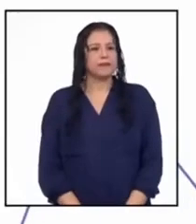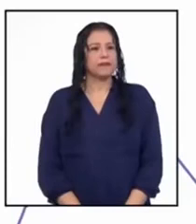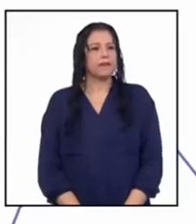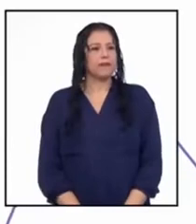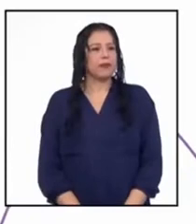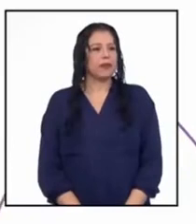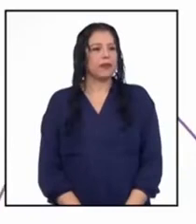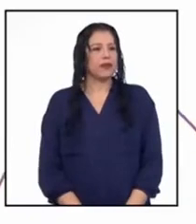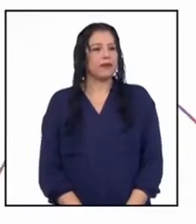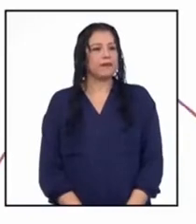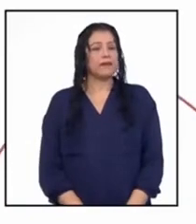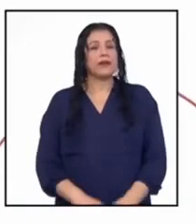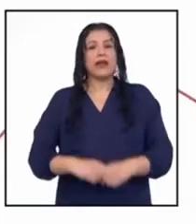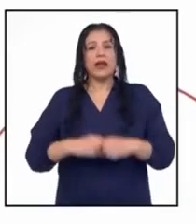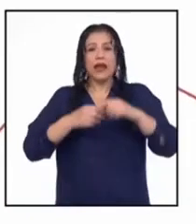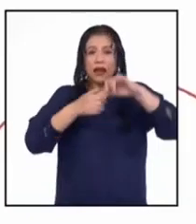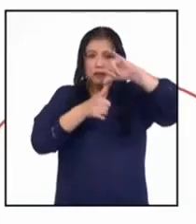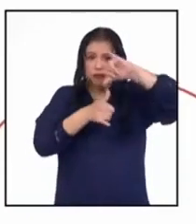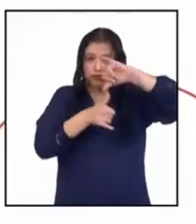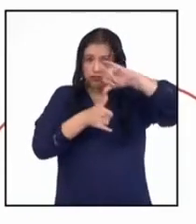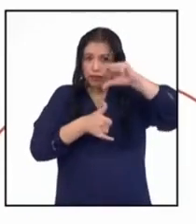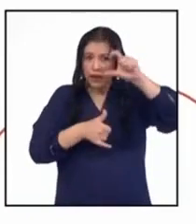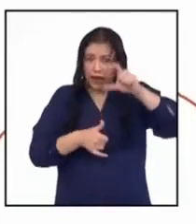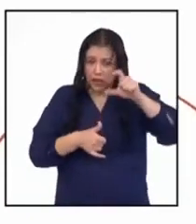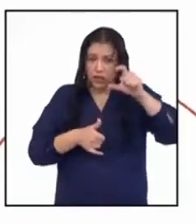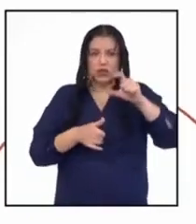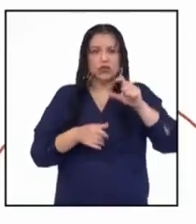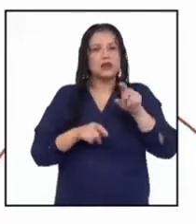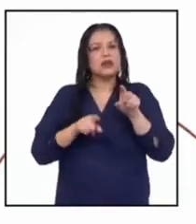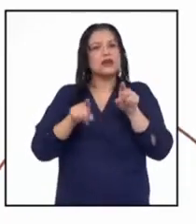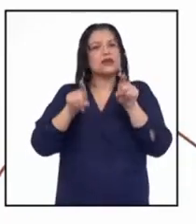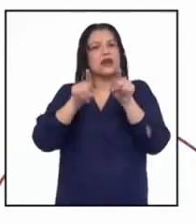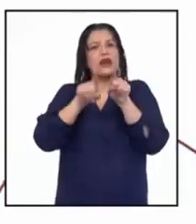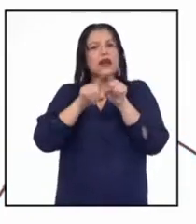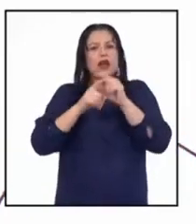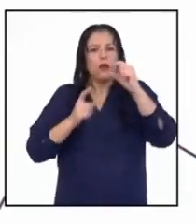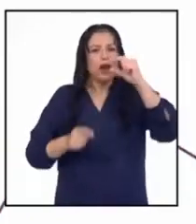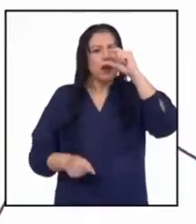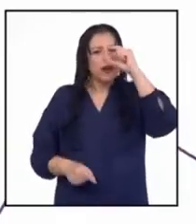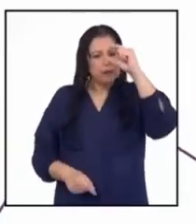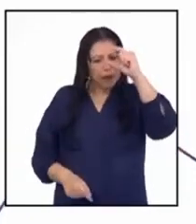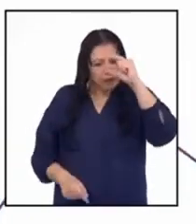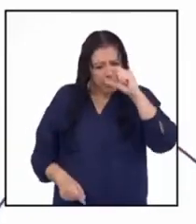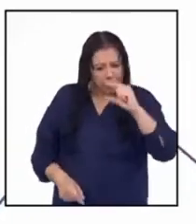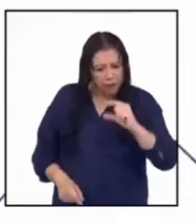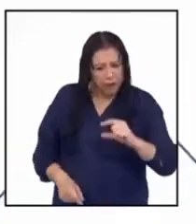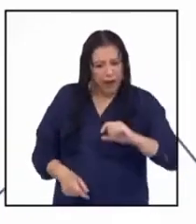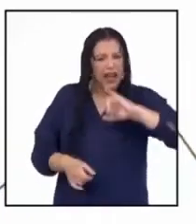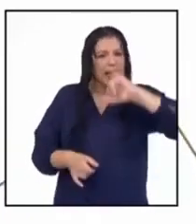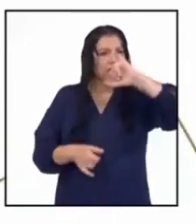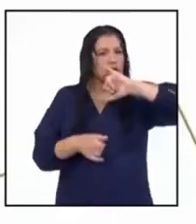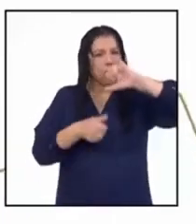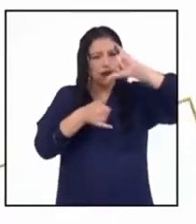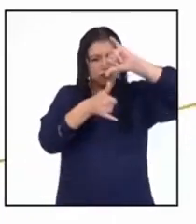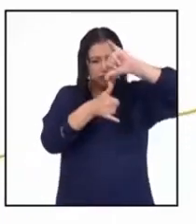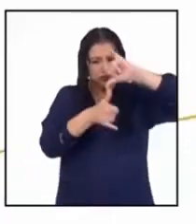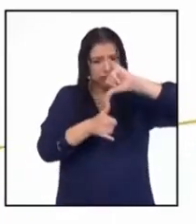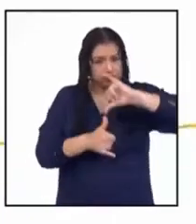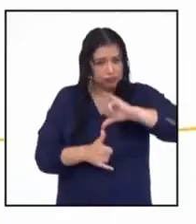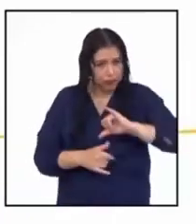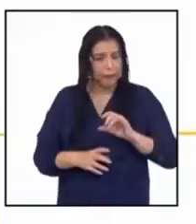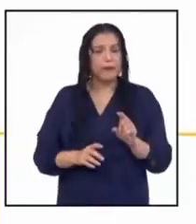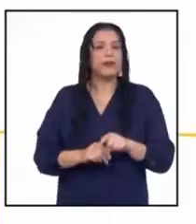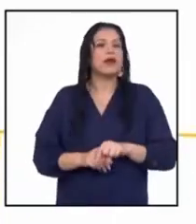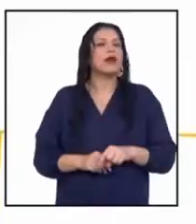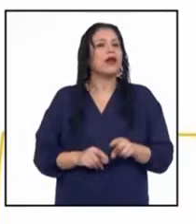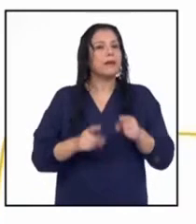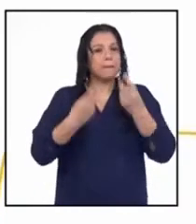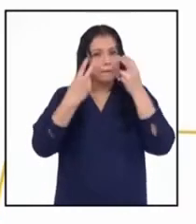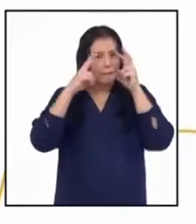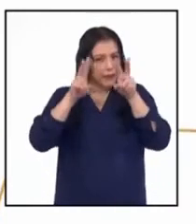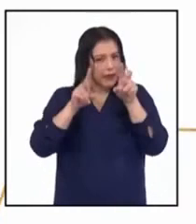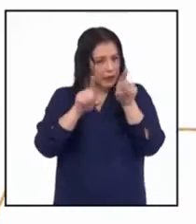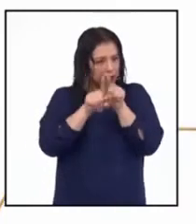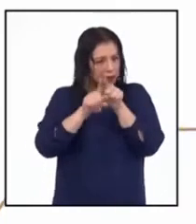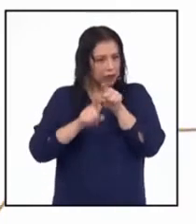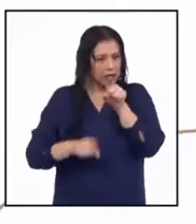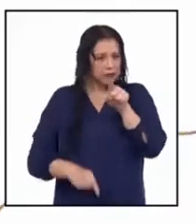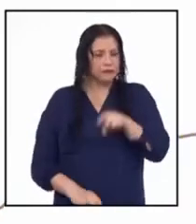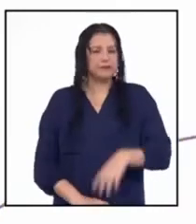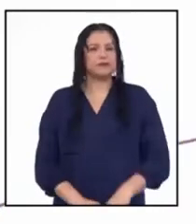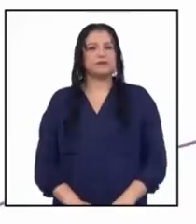El ancho de la barra debe ser uniforme para todas las barras del diagrama, así como se observa en el